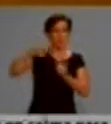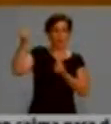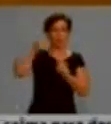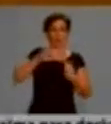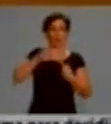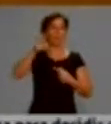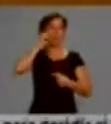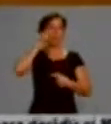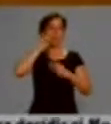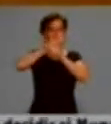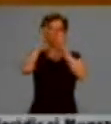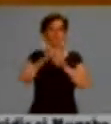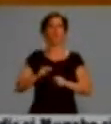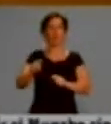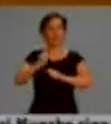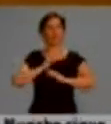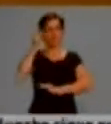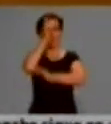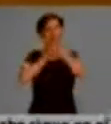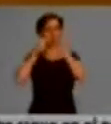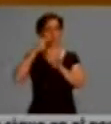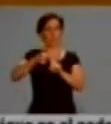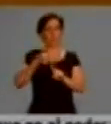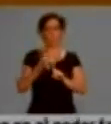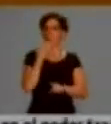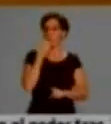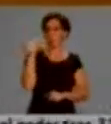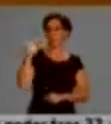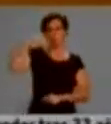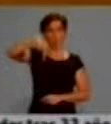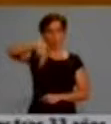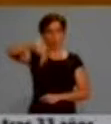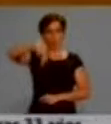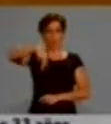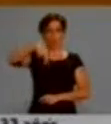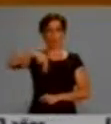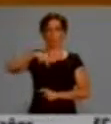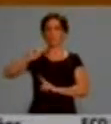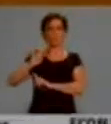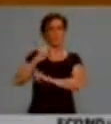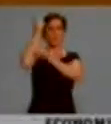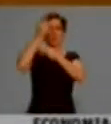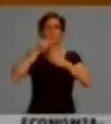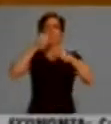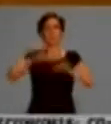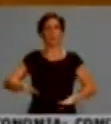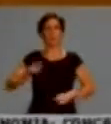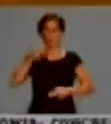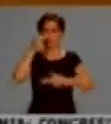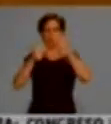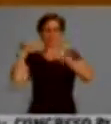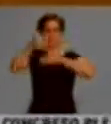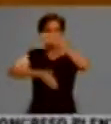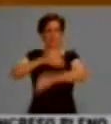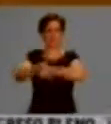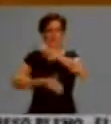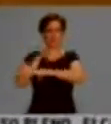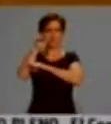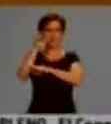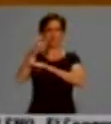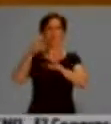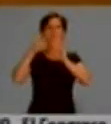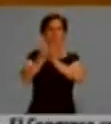también datos muy positivos. El pasado mes de junio registramos un récord de visitantes extranjeros,